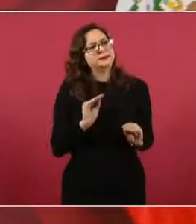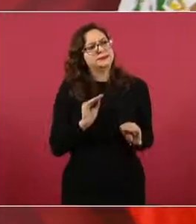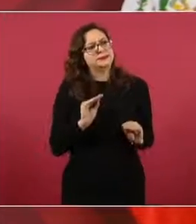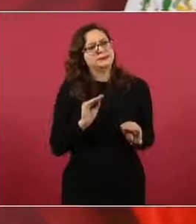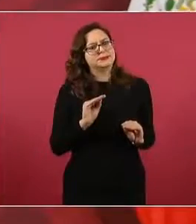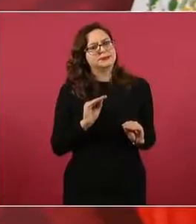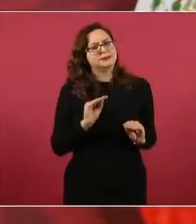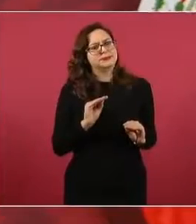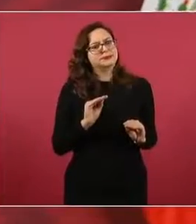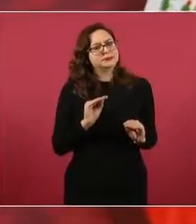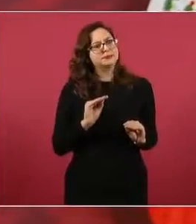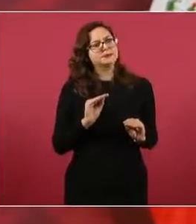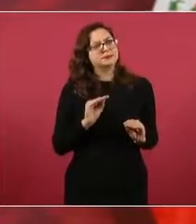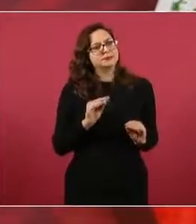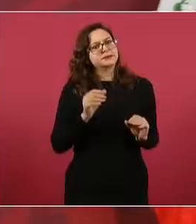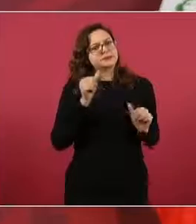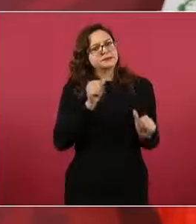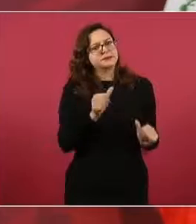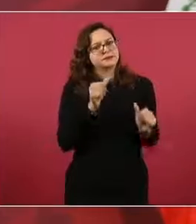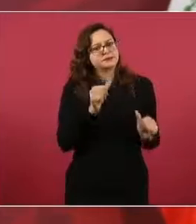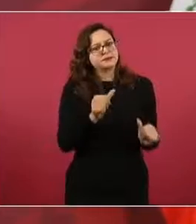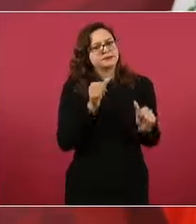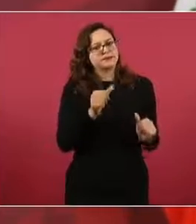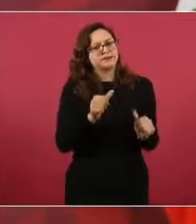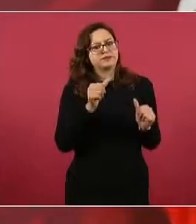Y entonces, pues,